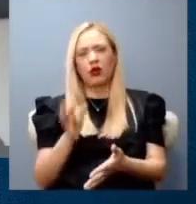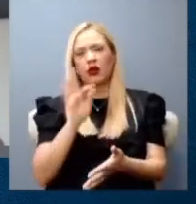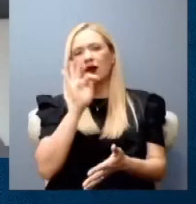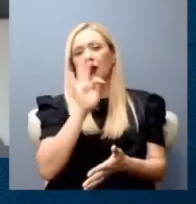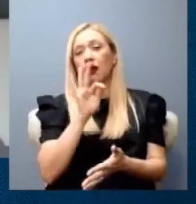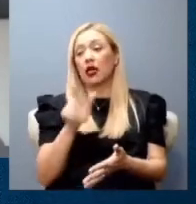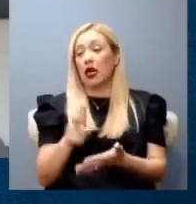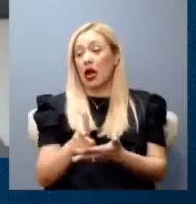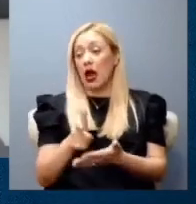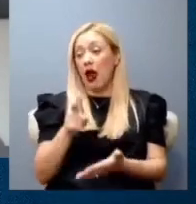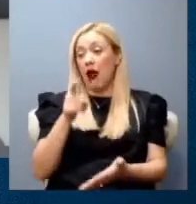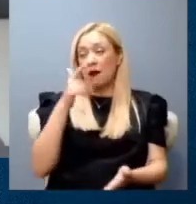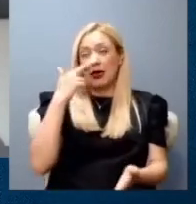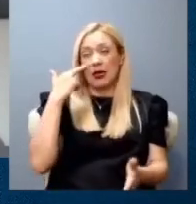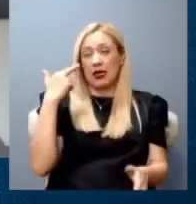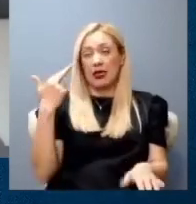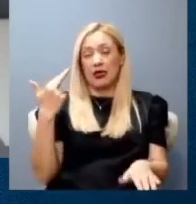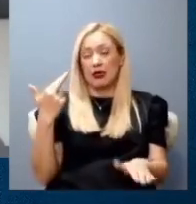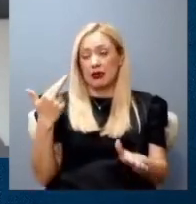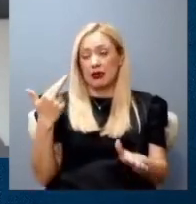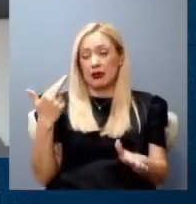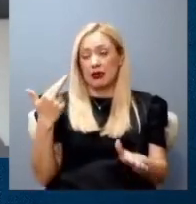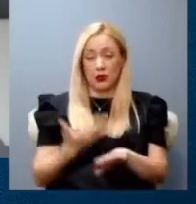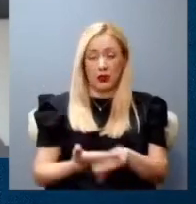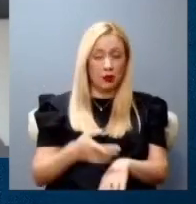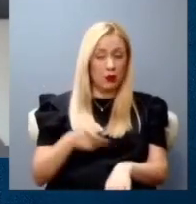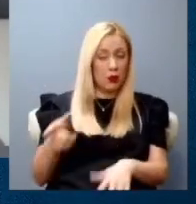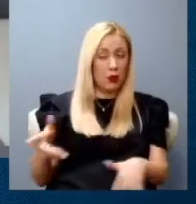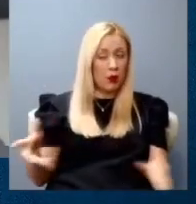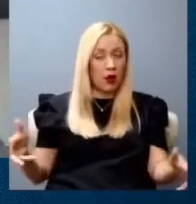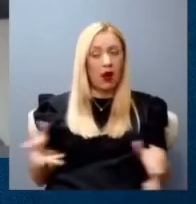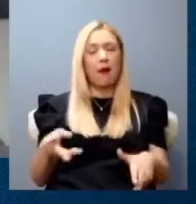delitos muy graves, de crímenes de guerra y delitos de lesa humanidad,